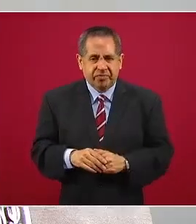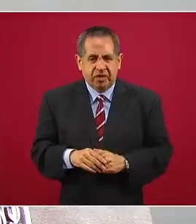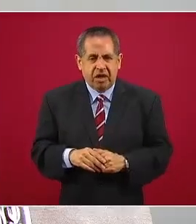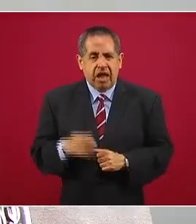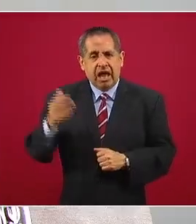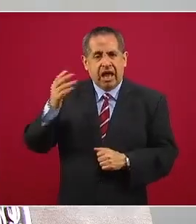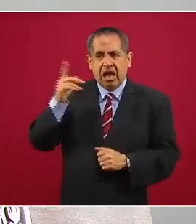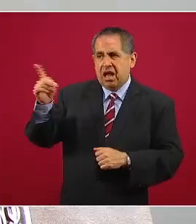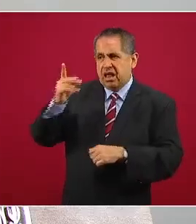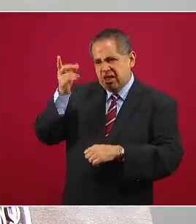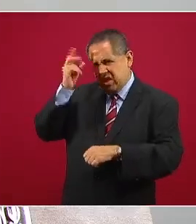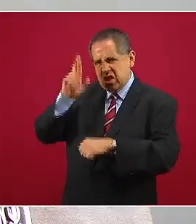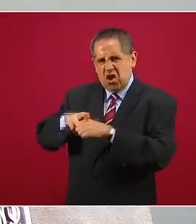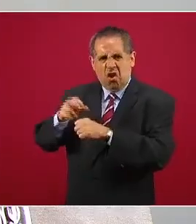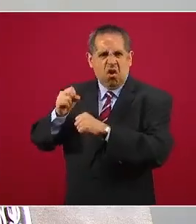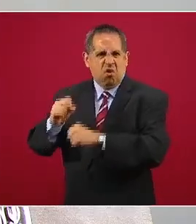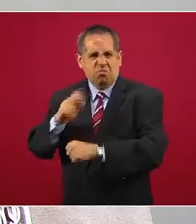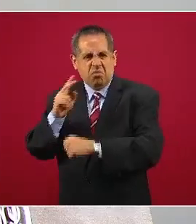silencio,